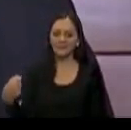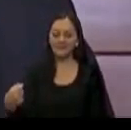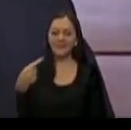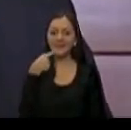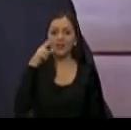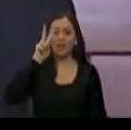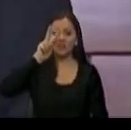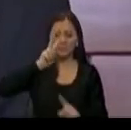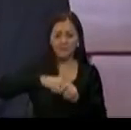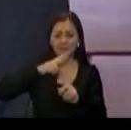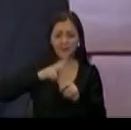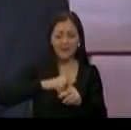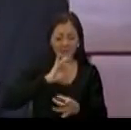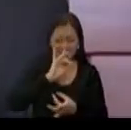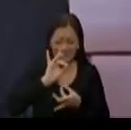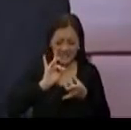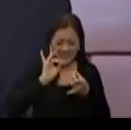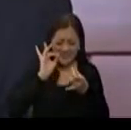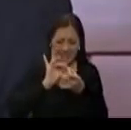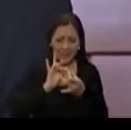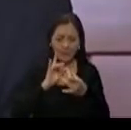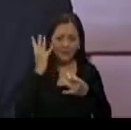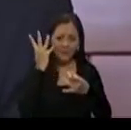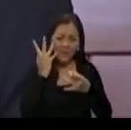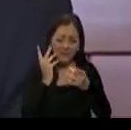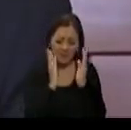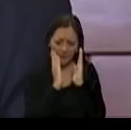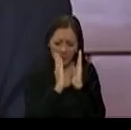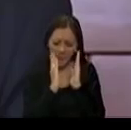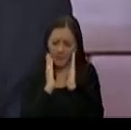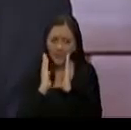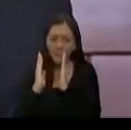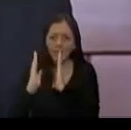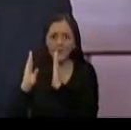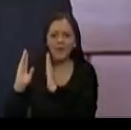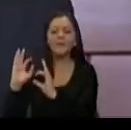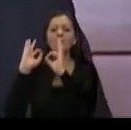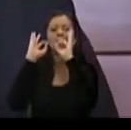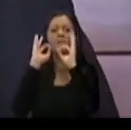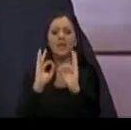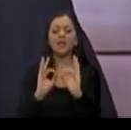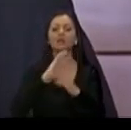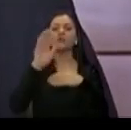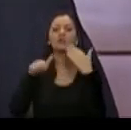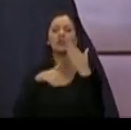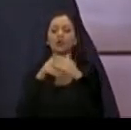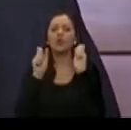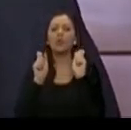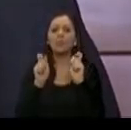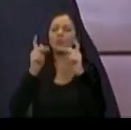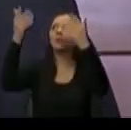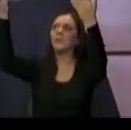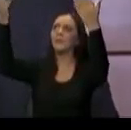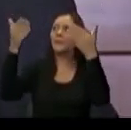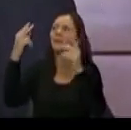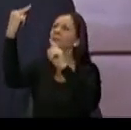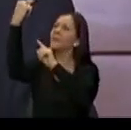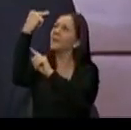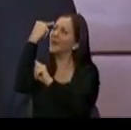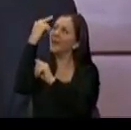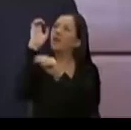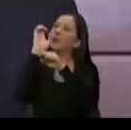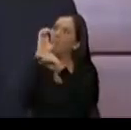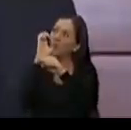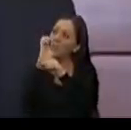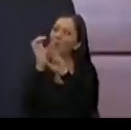2 meses exactos para recibirlo y tendremos la oportunidad de decir también, mire cómo somos nosotros,